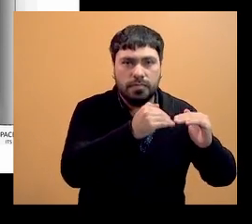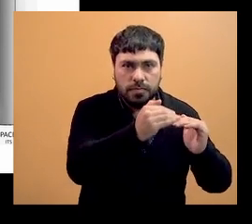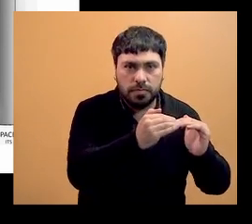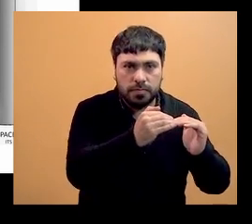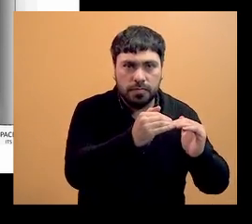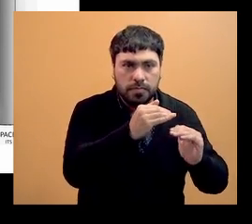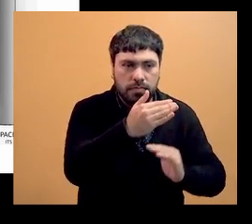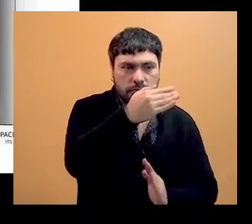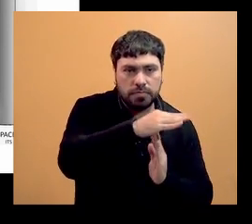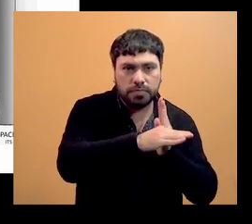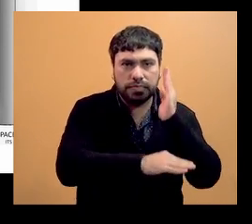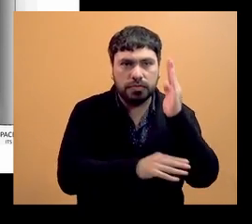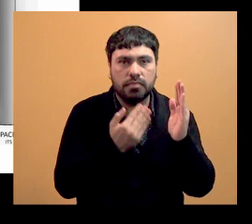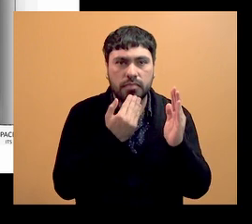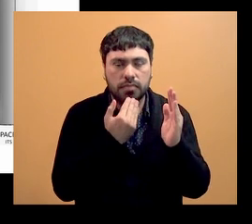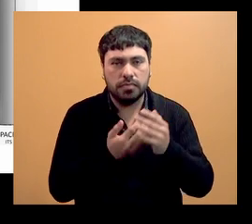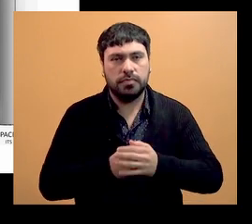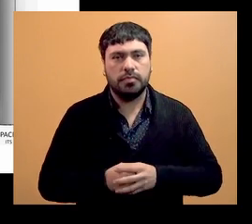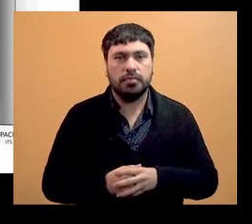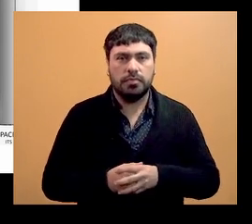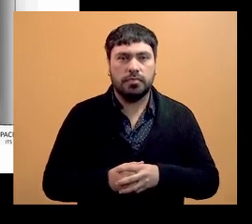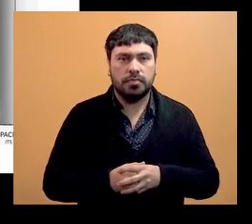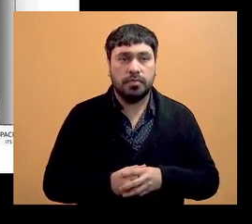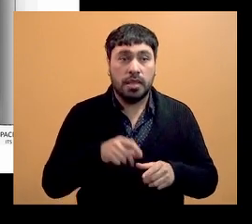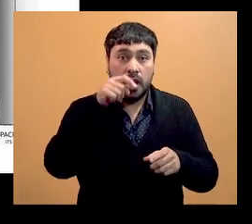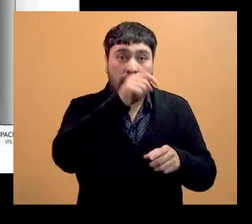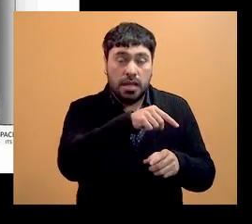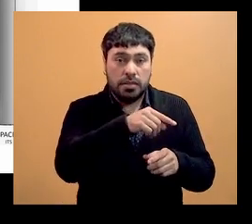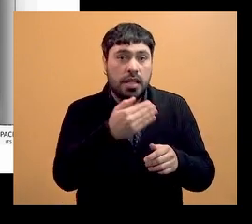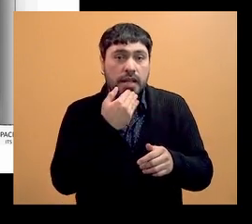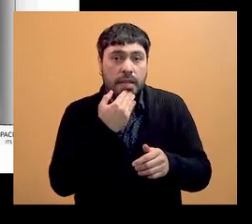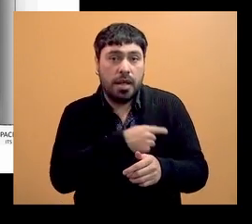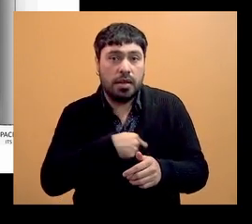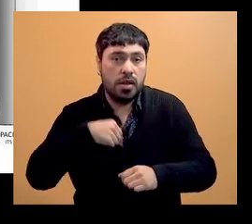Espacial Internacional. Últimamente también a ese grupo se sumó SpaceX